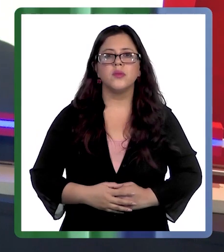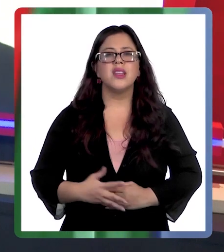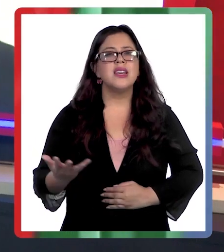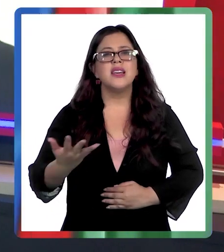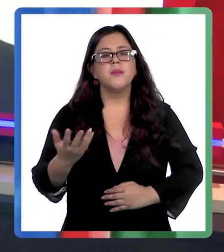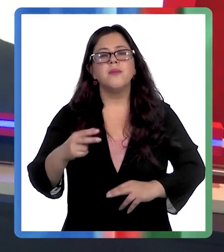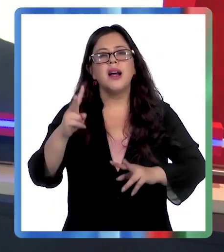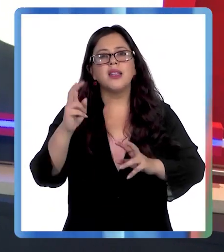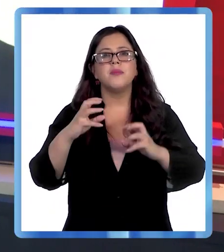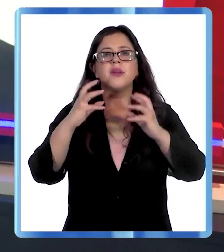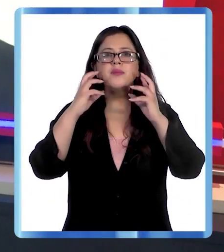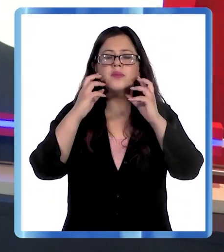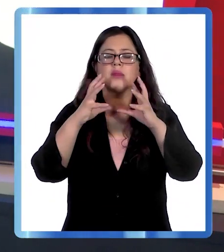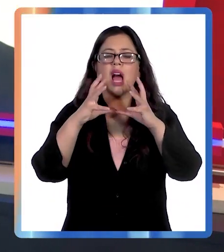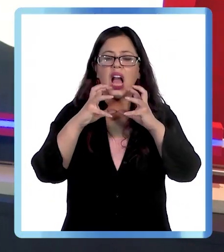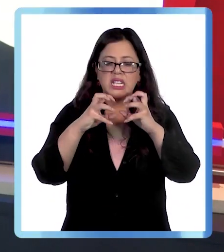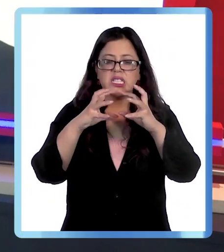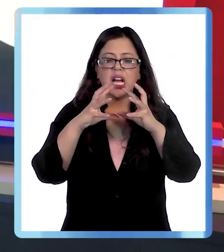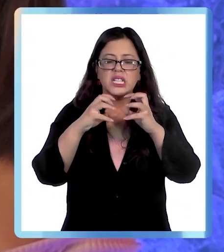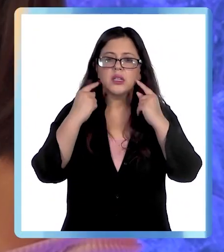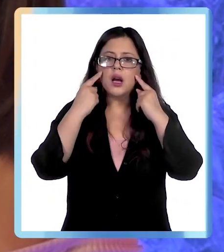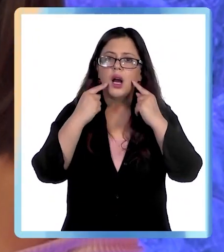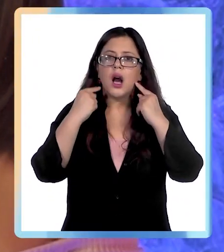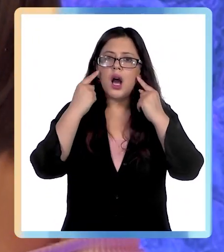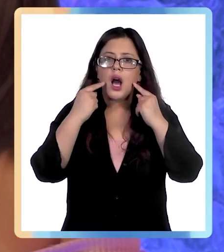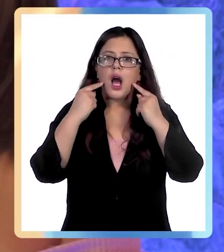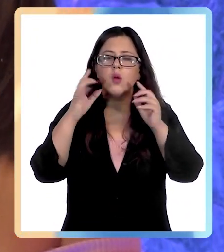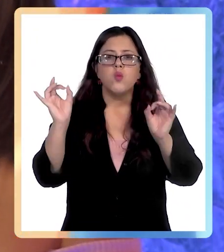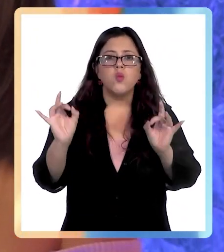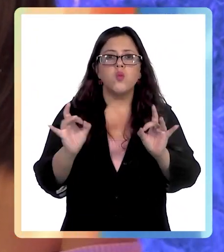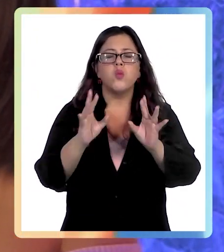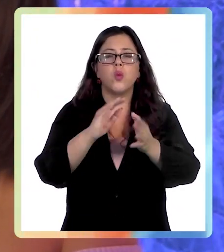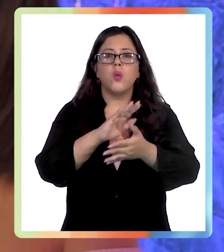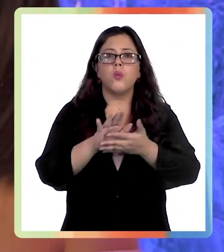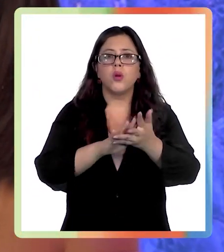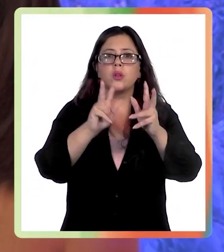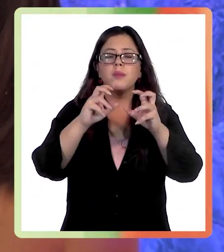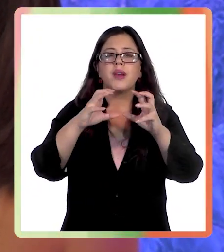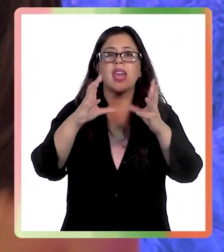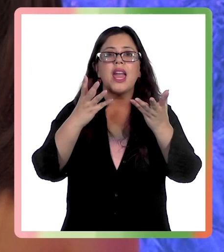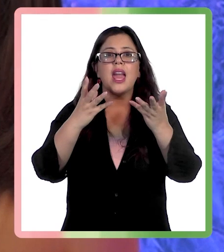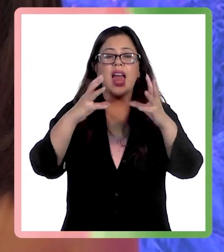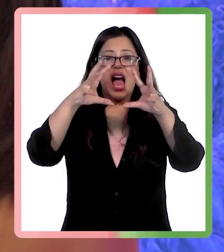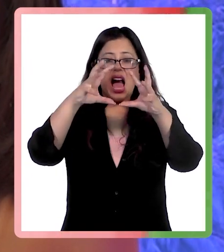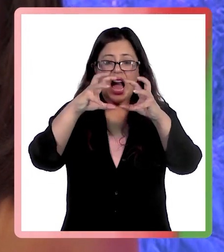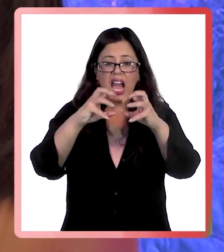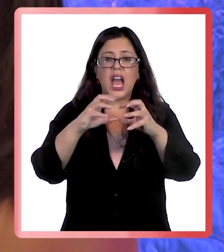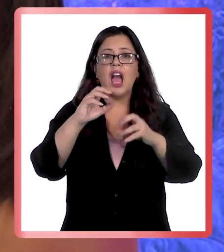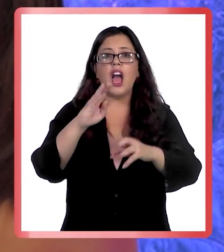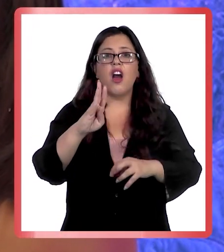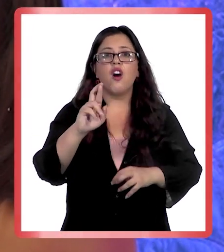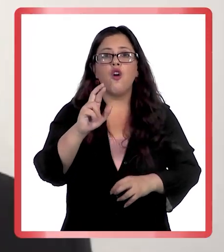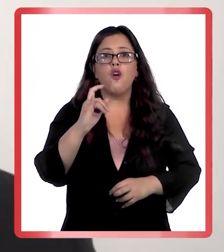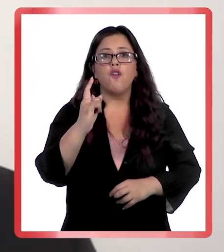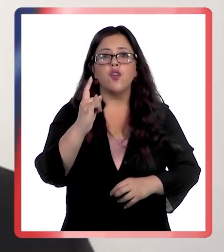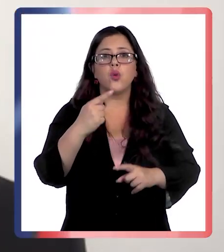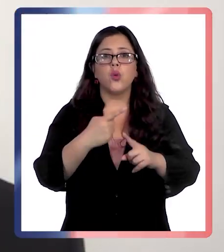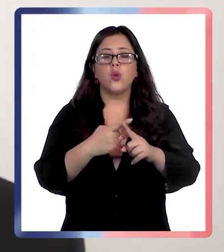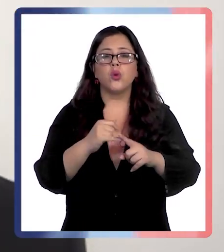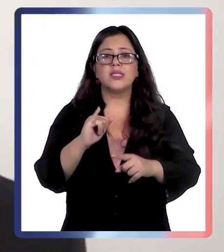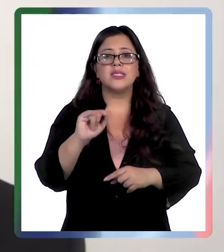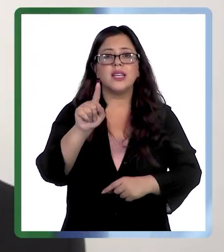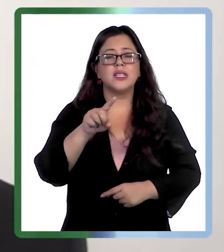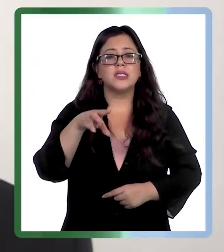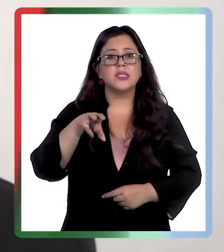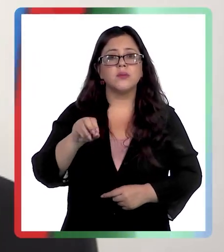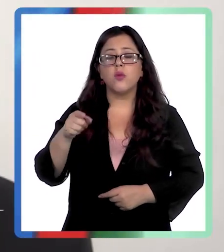Y qué pasa con la mandíbula cuando mascam chle podría por ejemplo agravar un cuadro de bruxismo Mira la